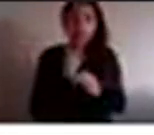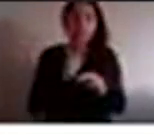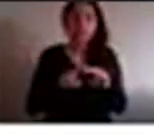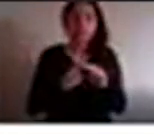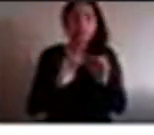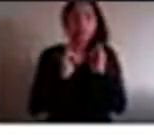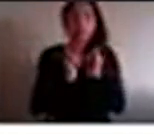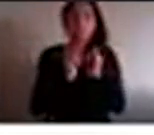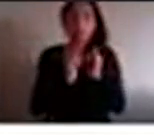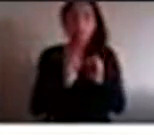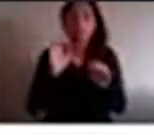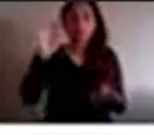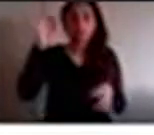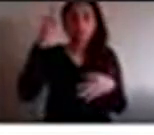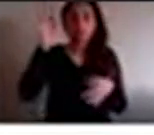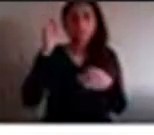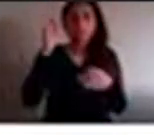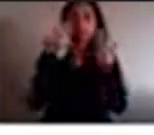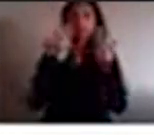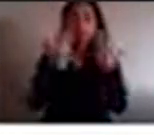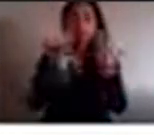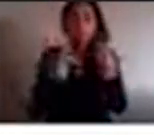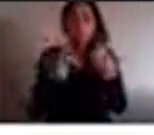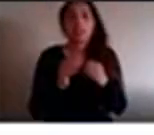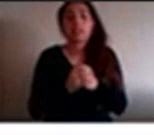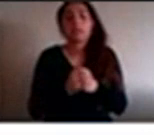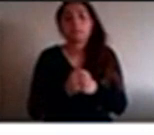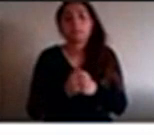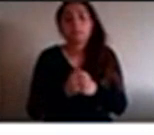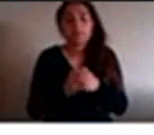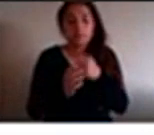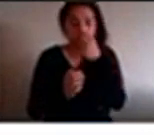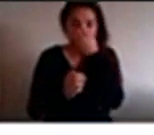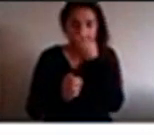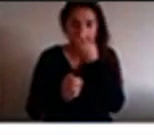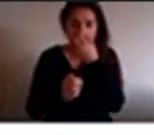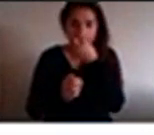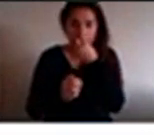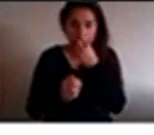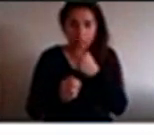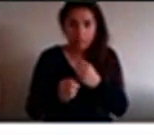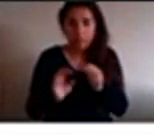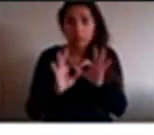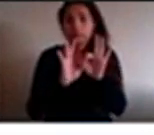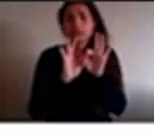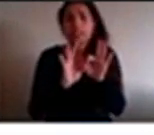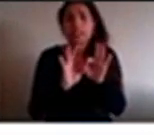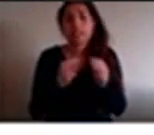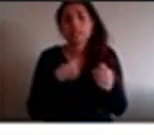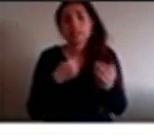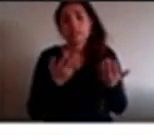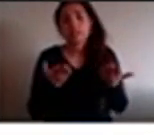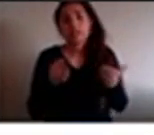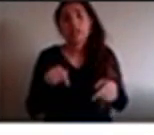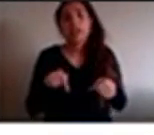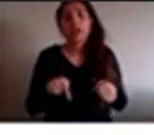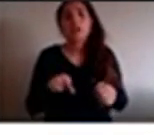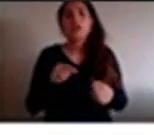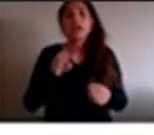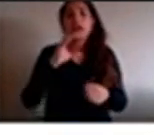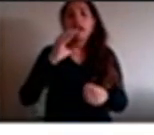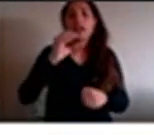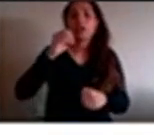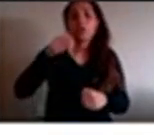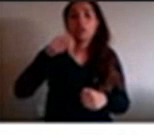septiembre del 2020. Muchas gracias. Y le doy paso a nuestra compañera Constanza del Ministerio del Trabajo